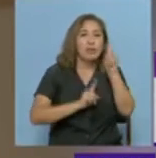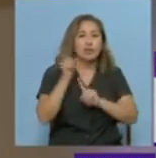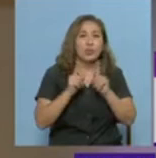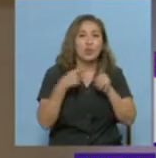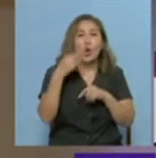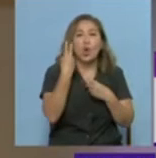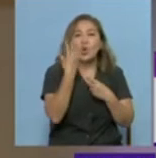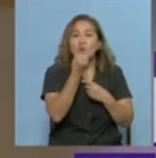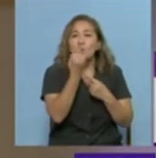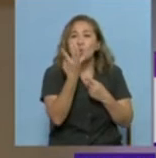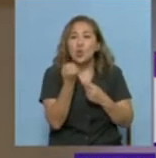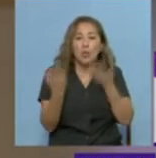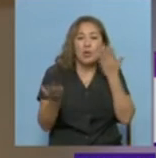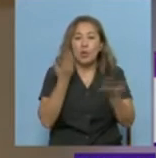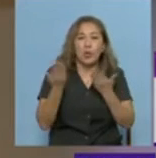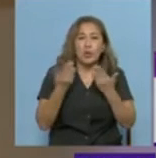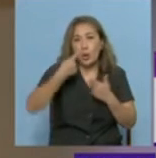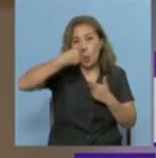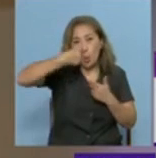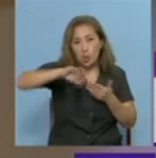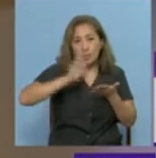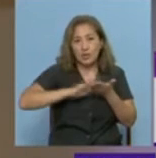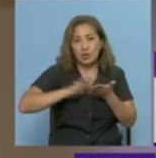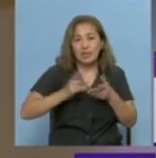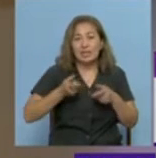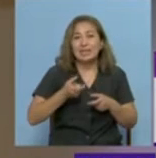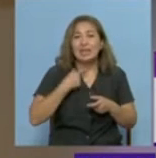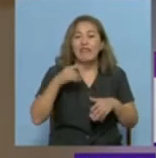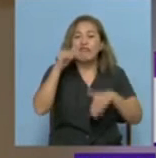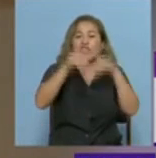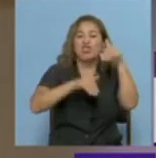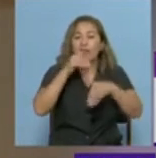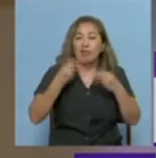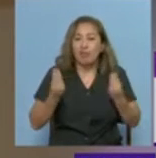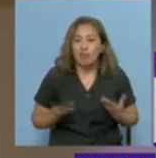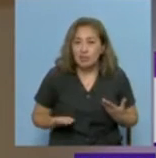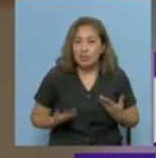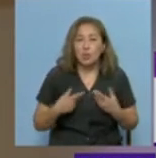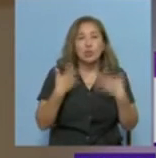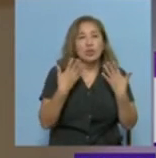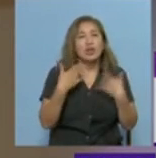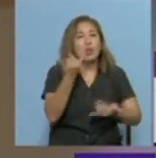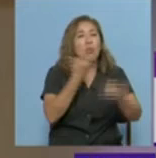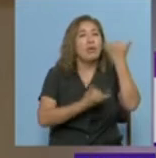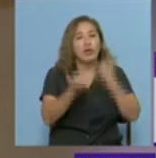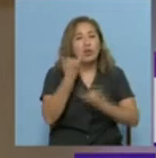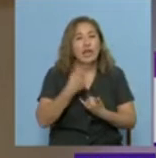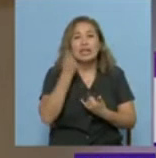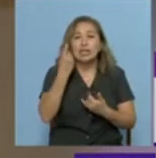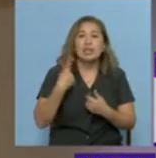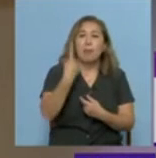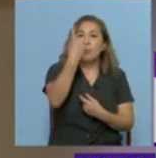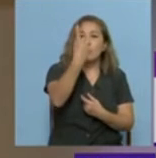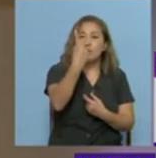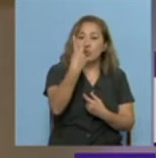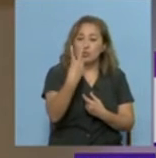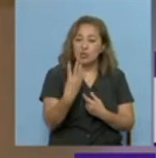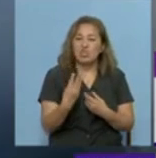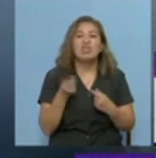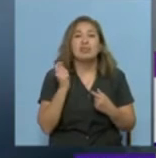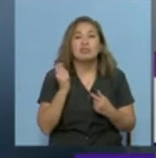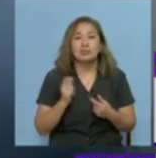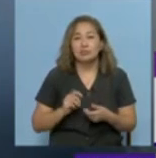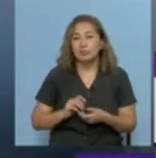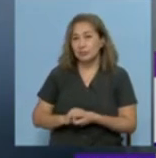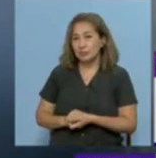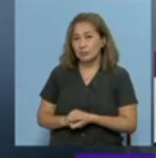manejan encuestas. La última en cuanto a intención de voto, ¿qué nos puede decir? ¿Quién está al frente y quién le sigue?